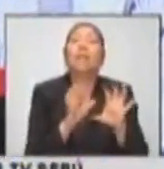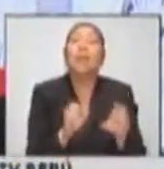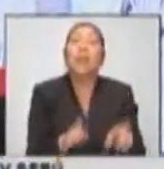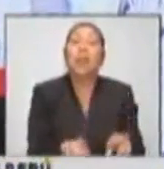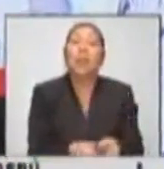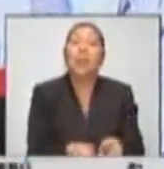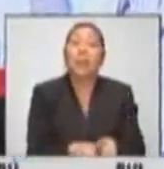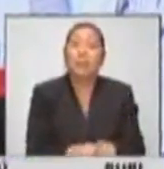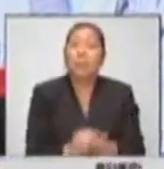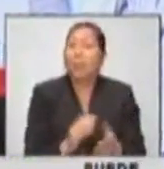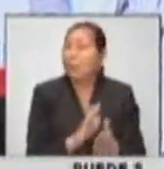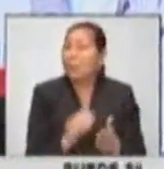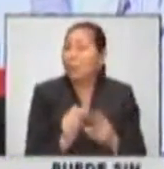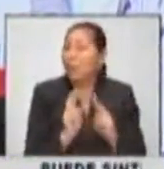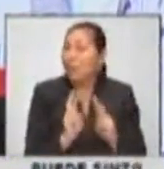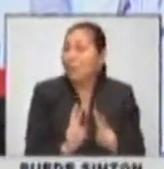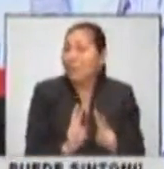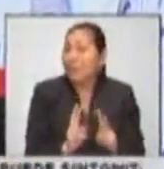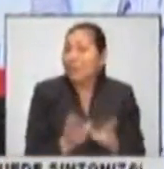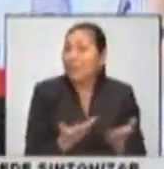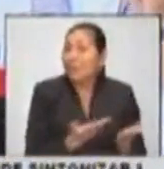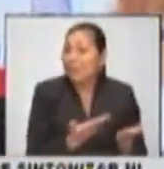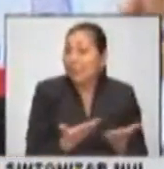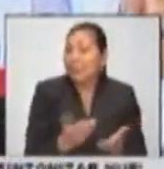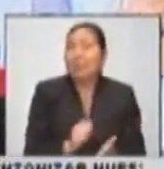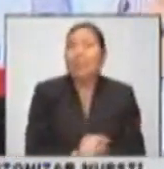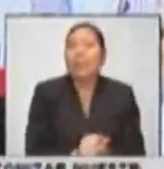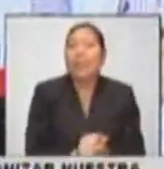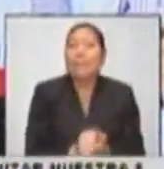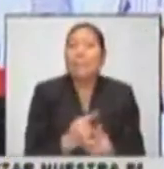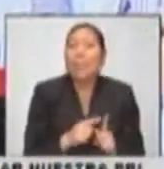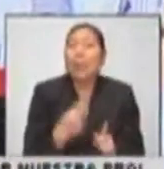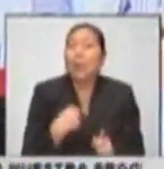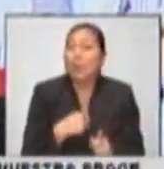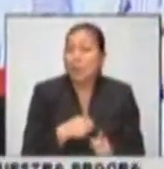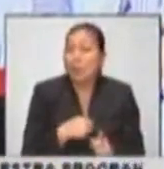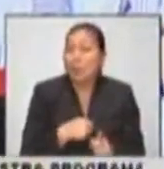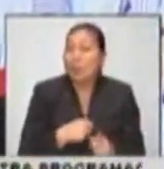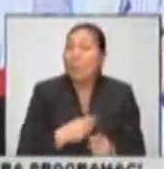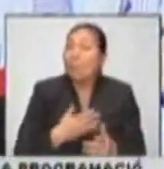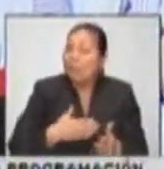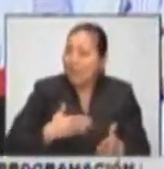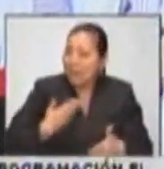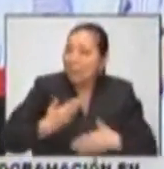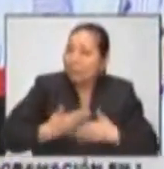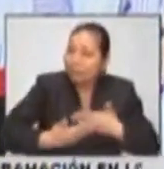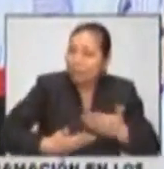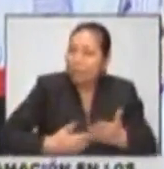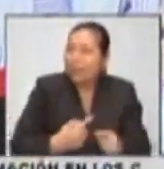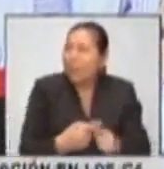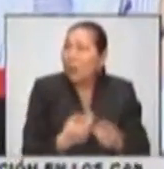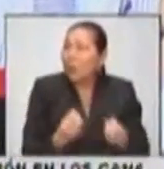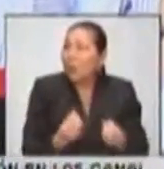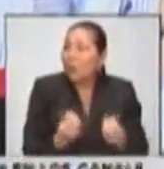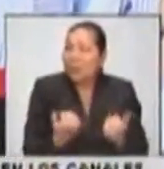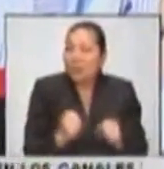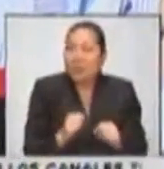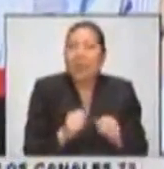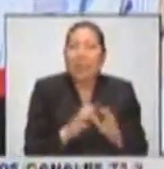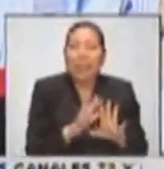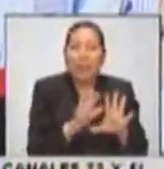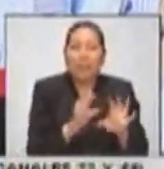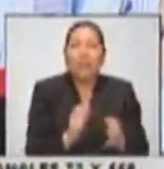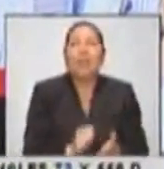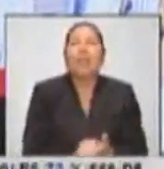también? Porque todos están viendo, para que ser invitados, obviamente nosotros tenemos que haber avanzado. ¿Cómo se va a evaluar esta